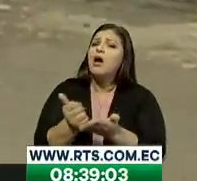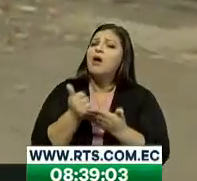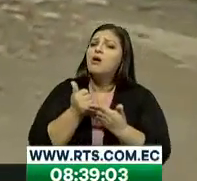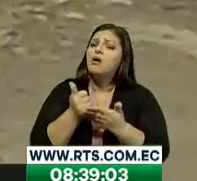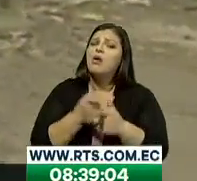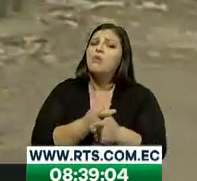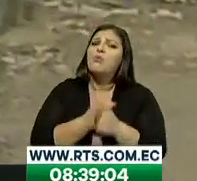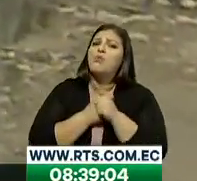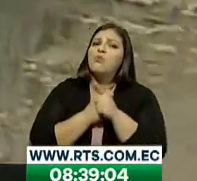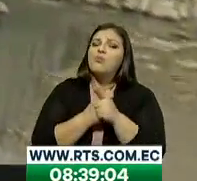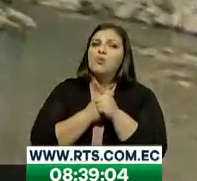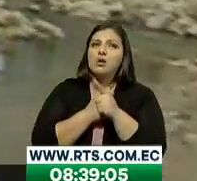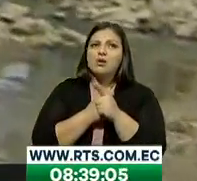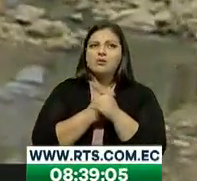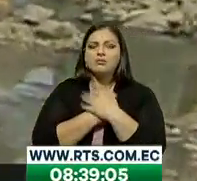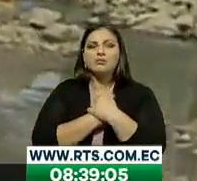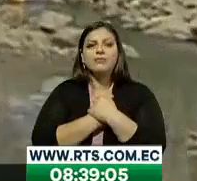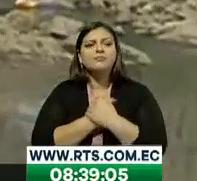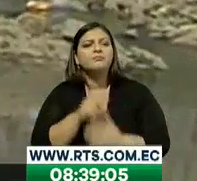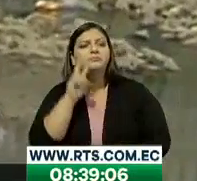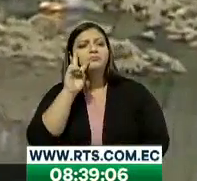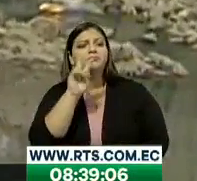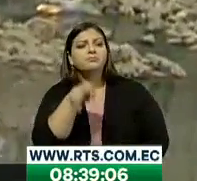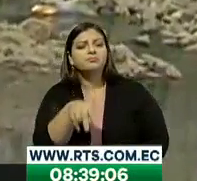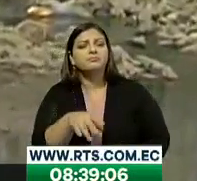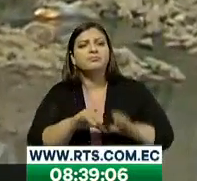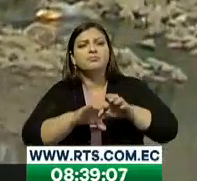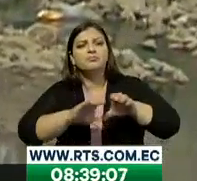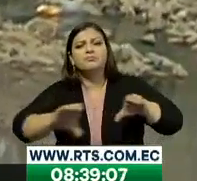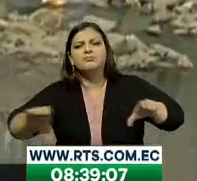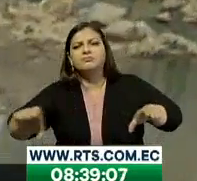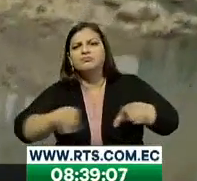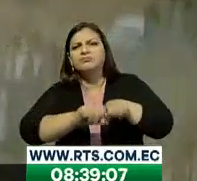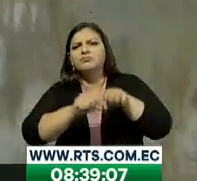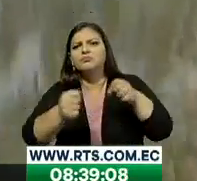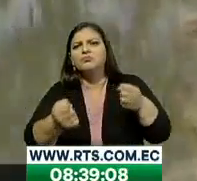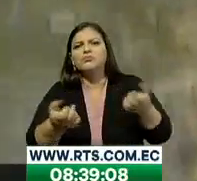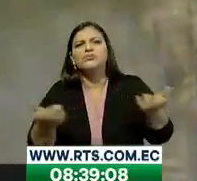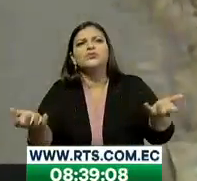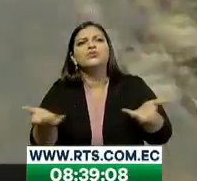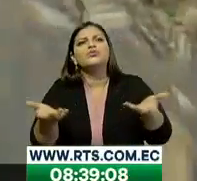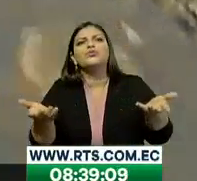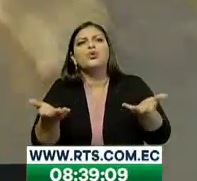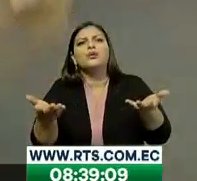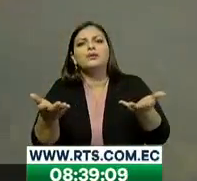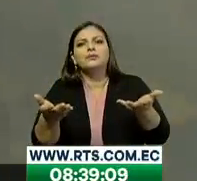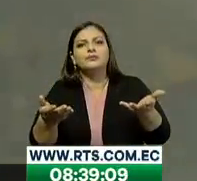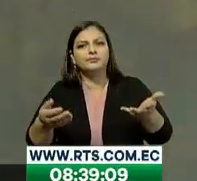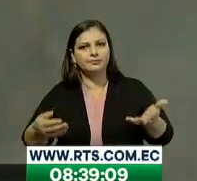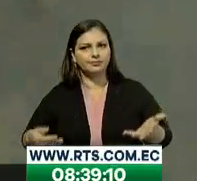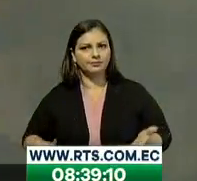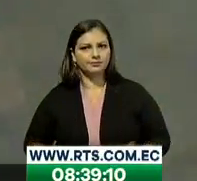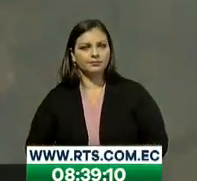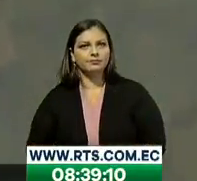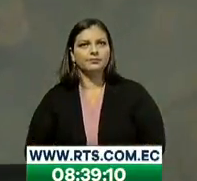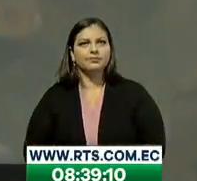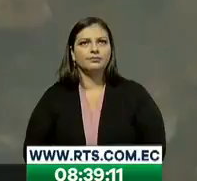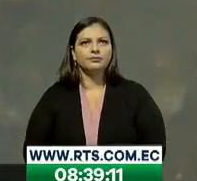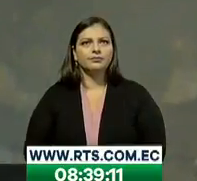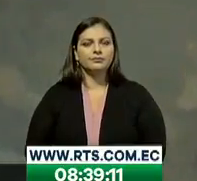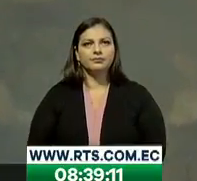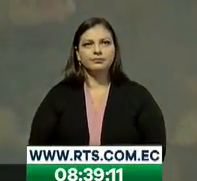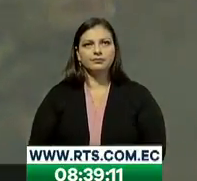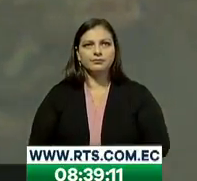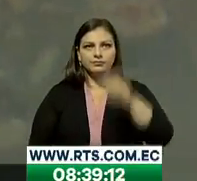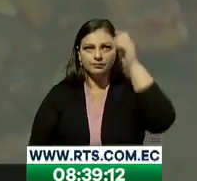está la tubería si alguien me puede indicar y acercarse cuál es el problema para que para que